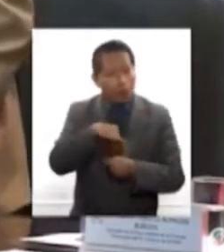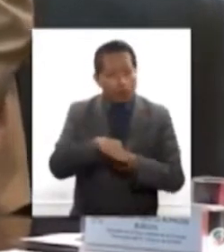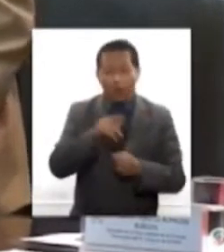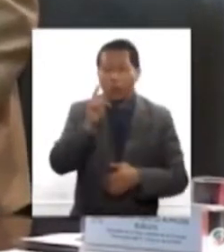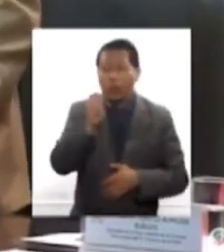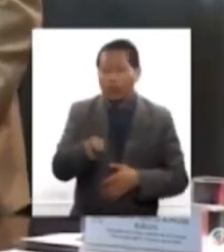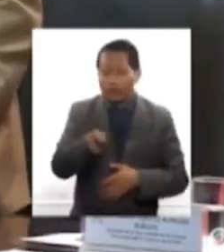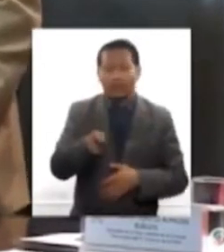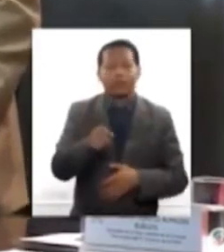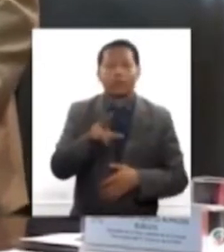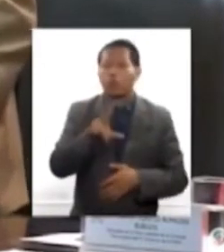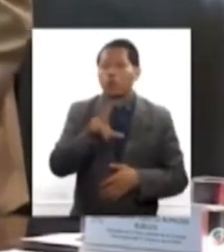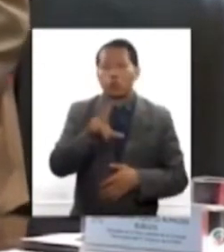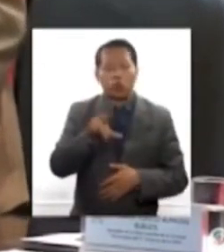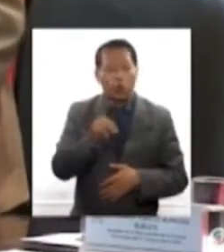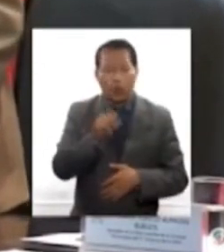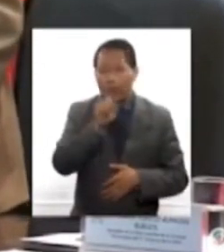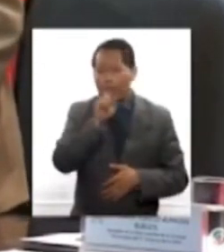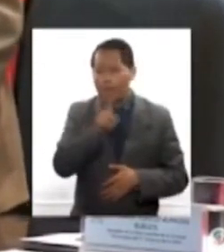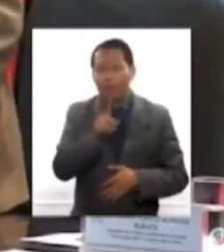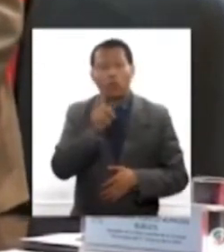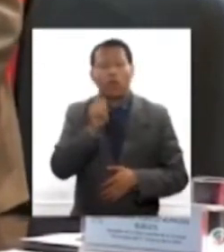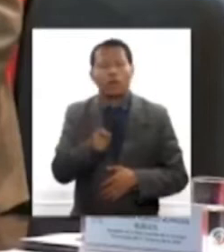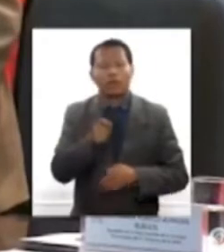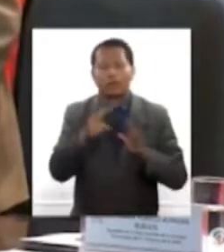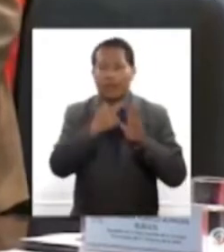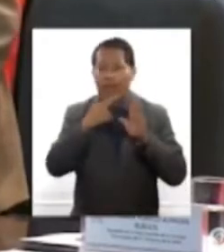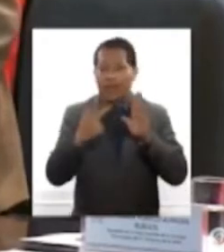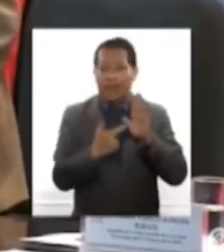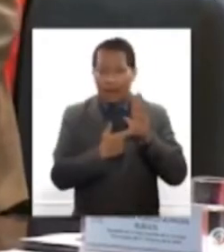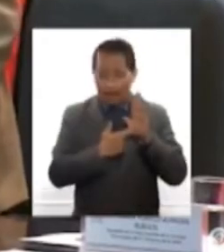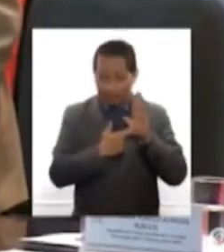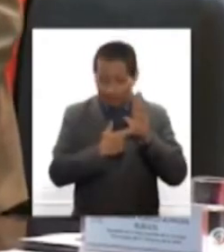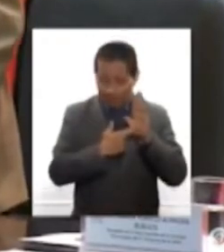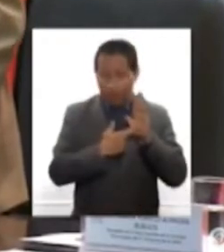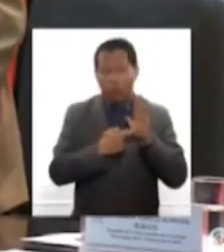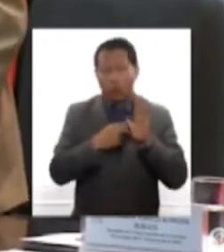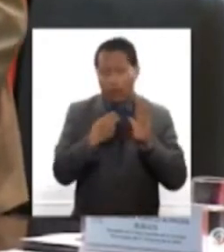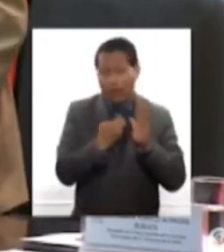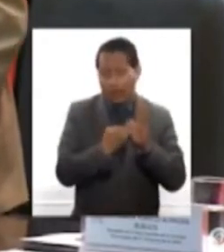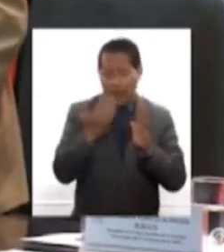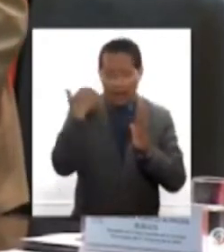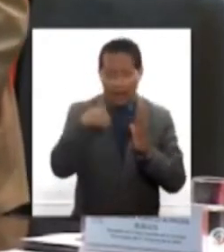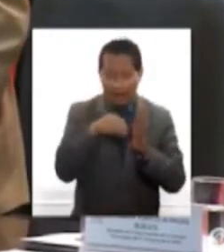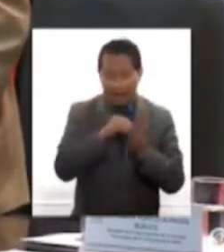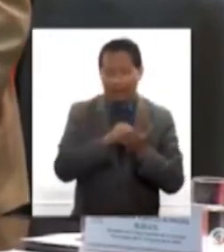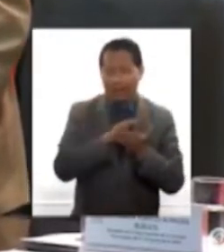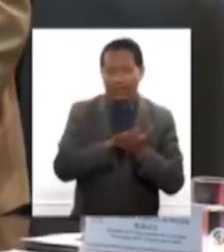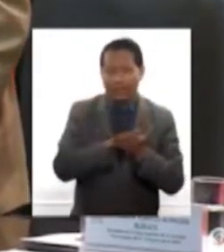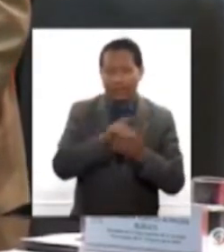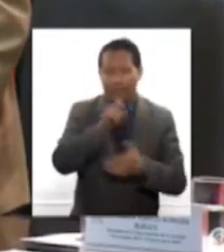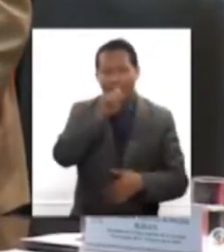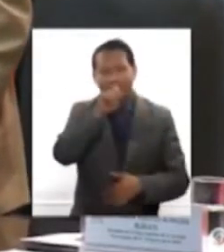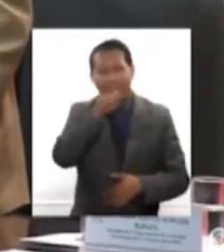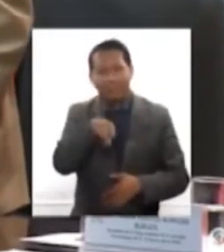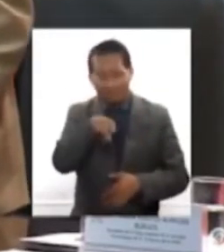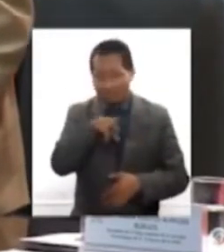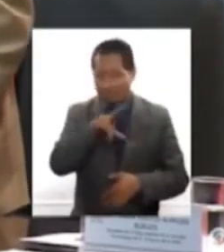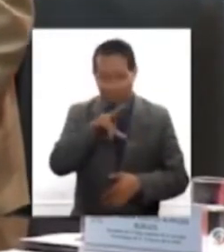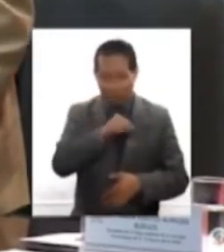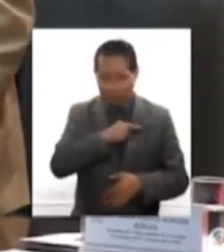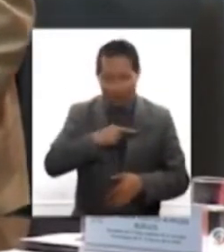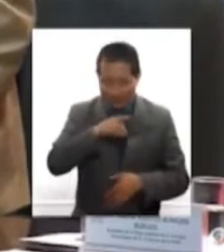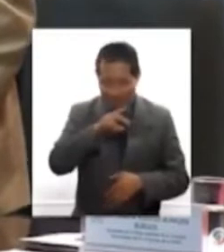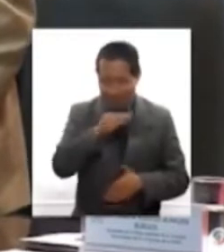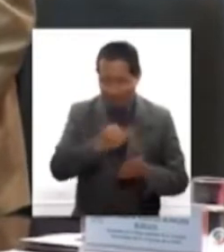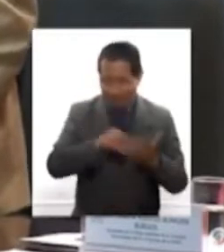muchos años, quería hablar en este marco cuando no era posible. Entonces él